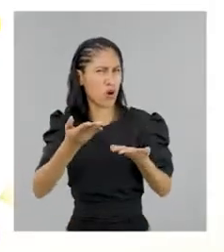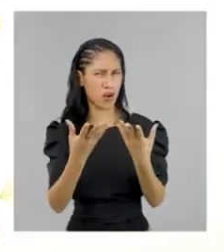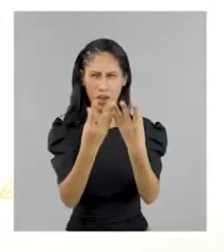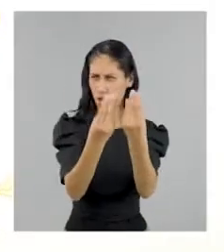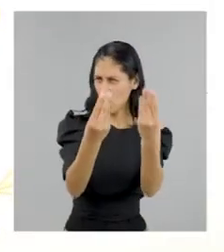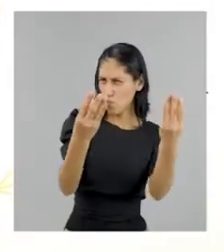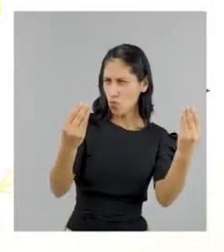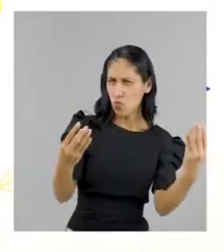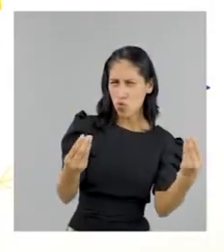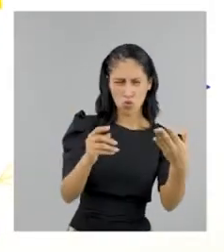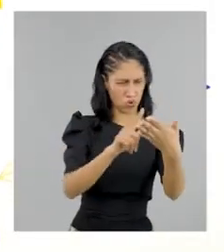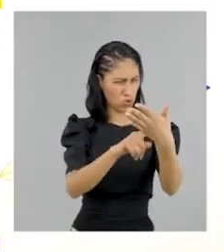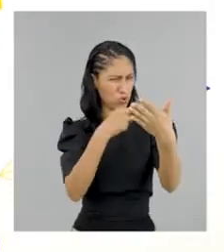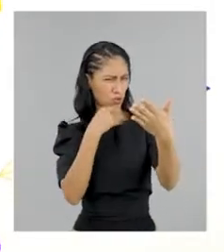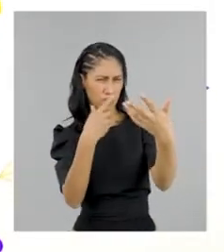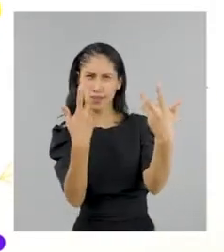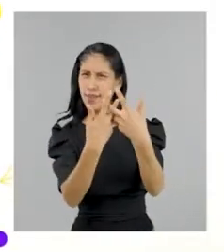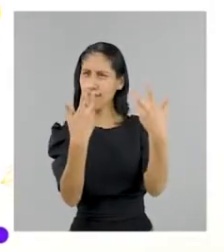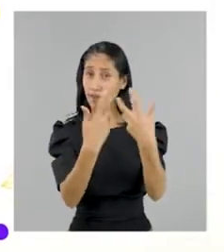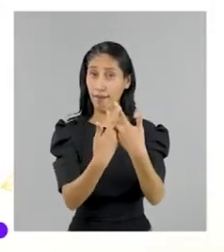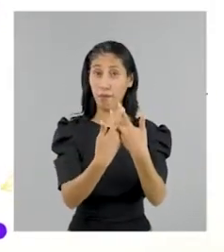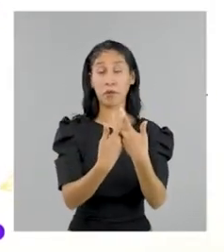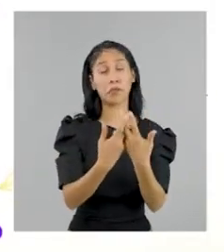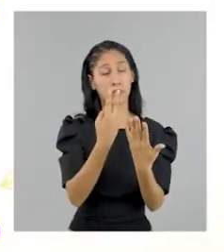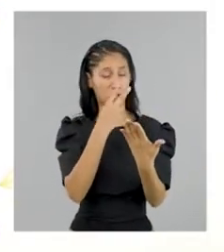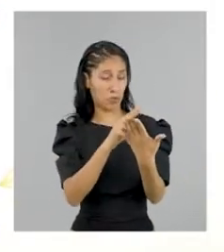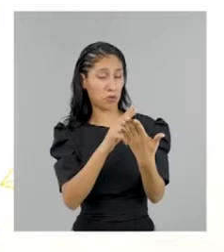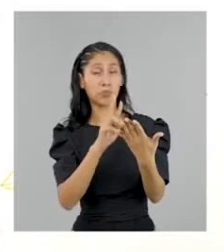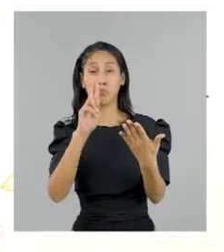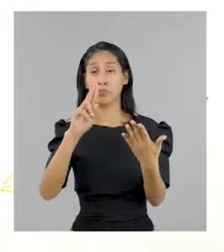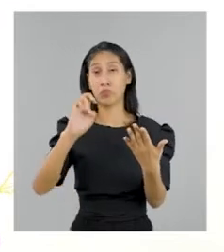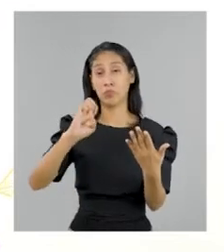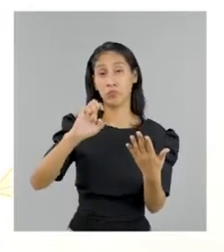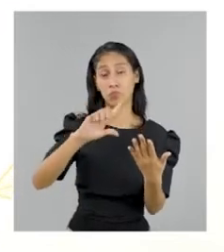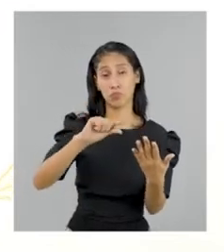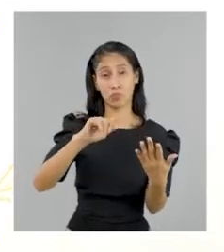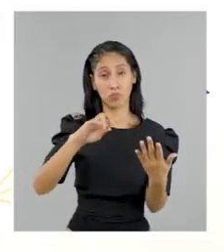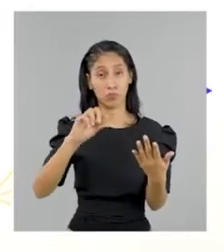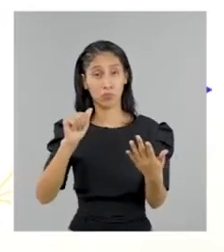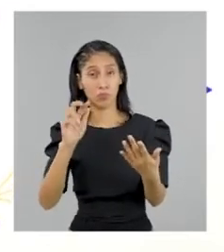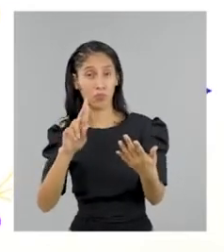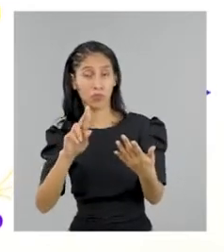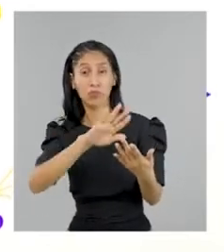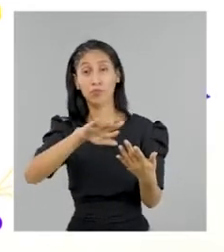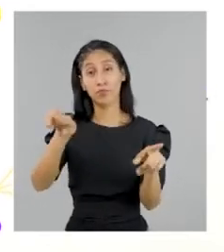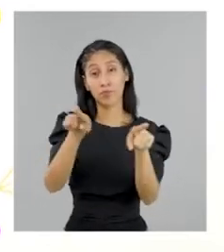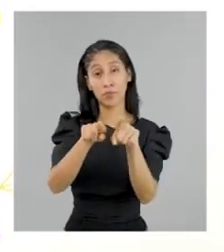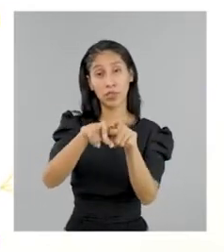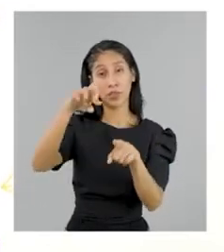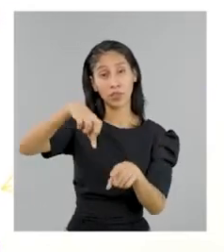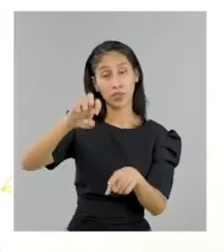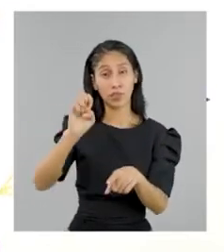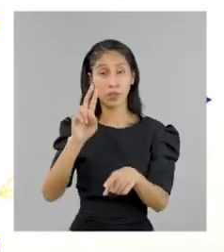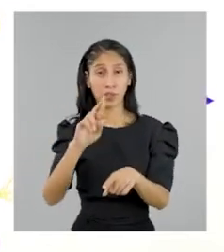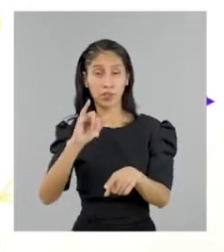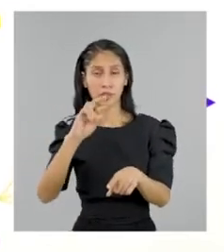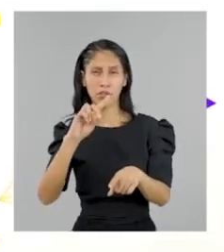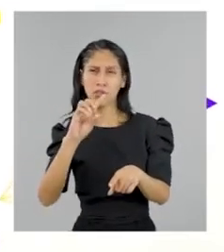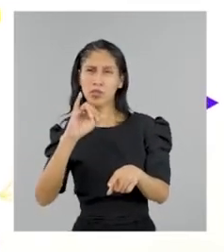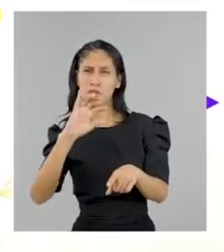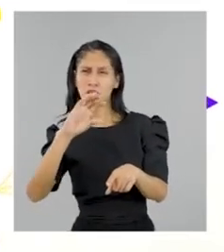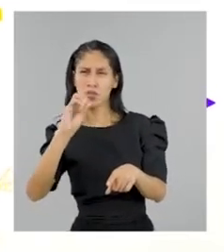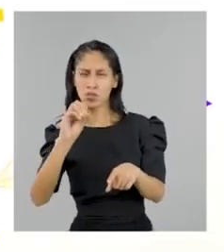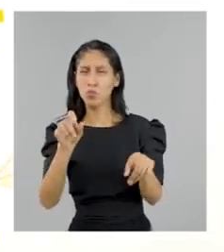Hay muchos fenómenos físicos que se presentan de un modo regular y periódico. Por ejemplo, el movimiento